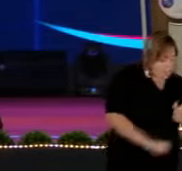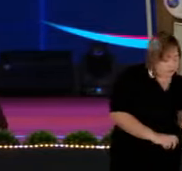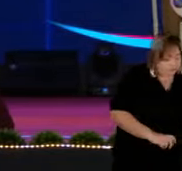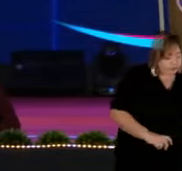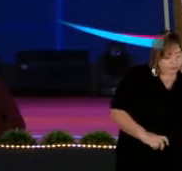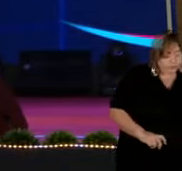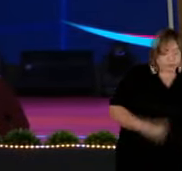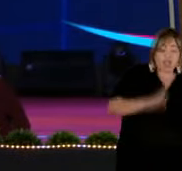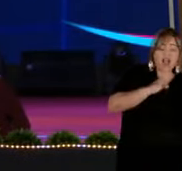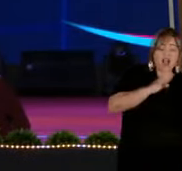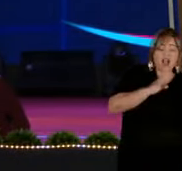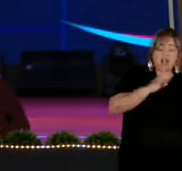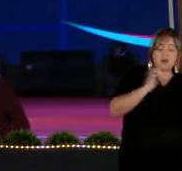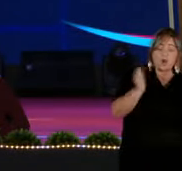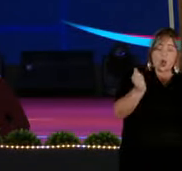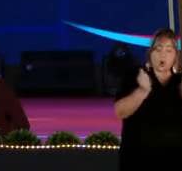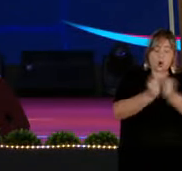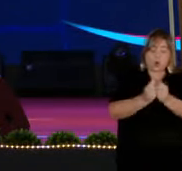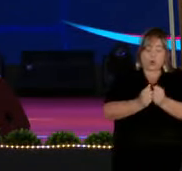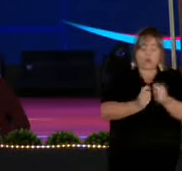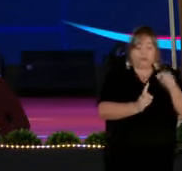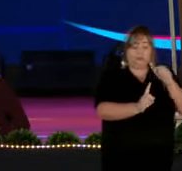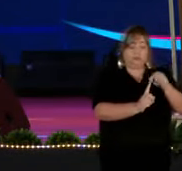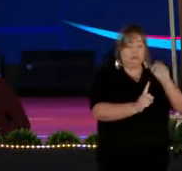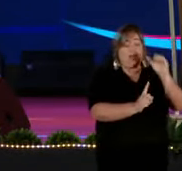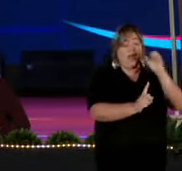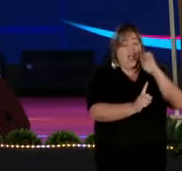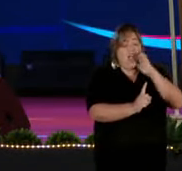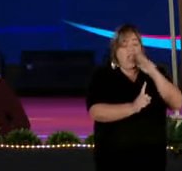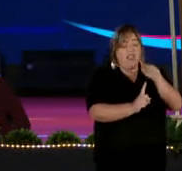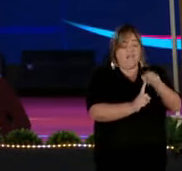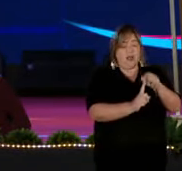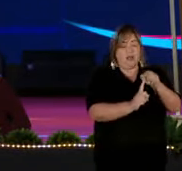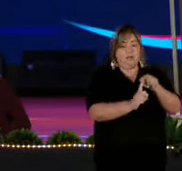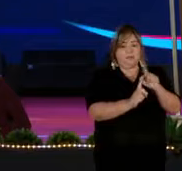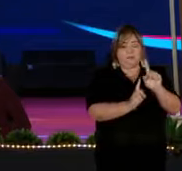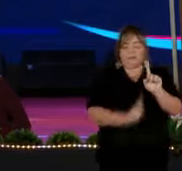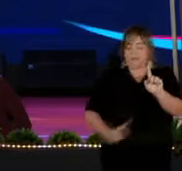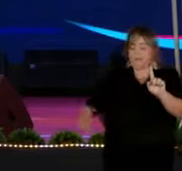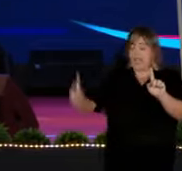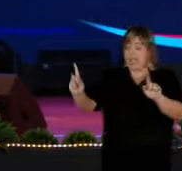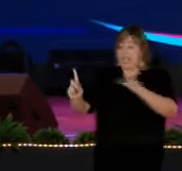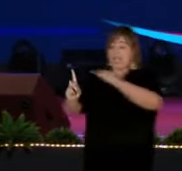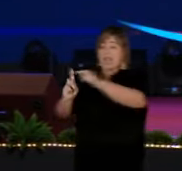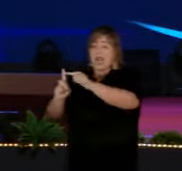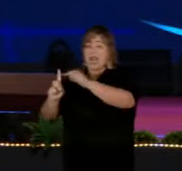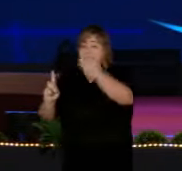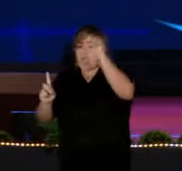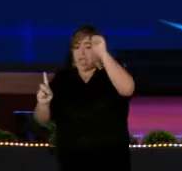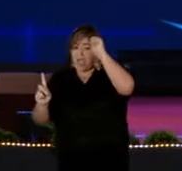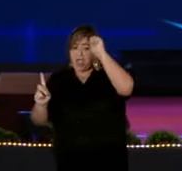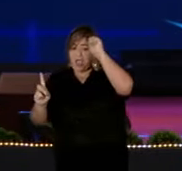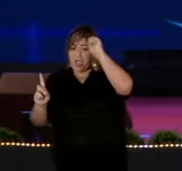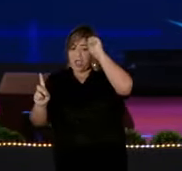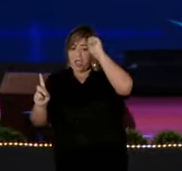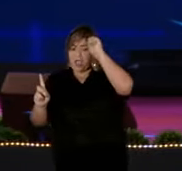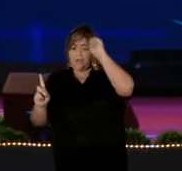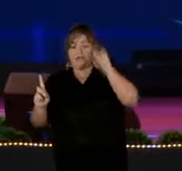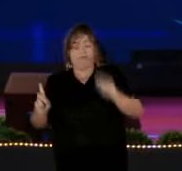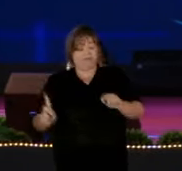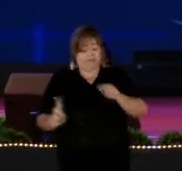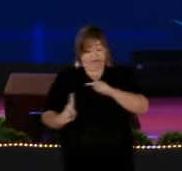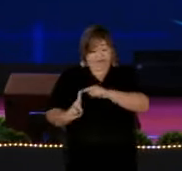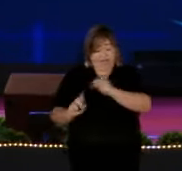Eva, pasárselo a Adán, que ellos tenían una labor que realizar, ¿cuál era? Sojuzgar la